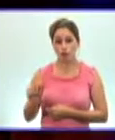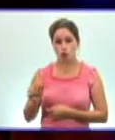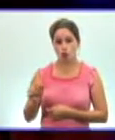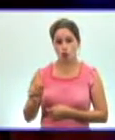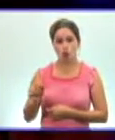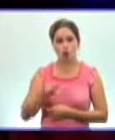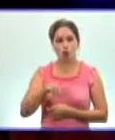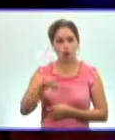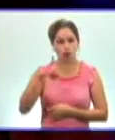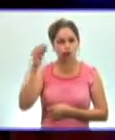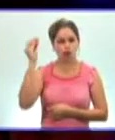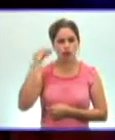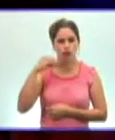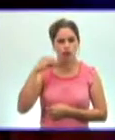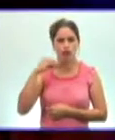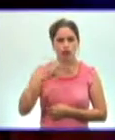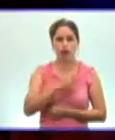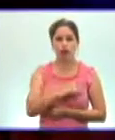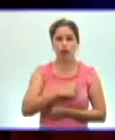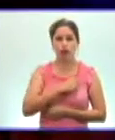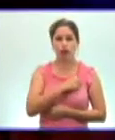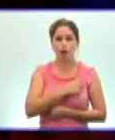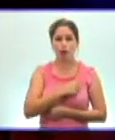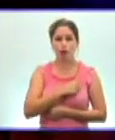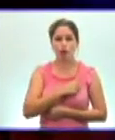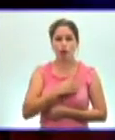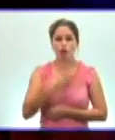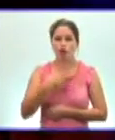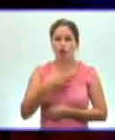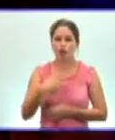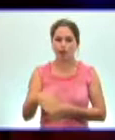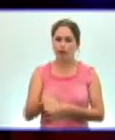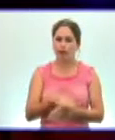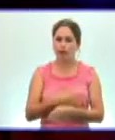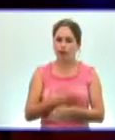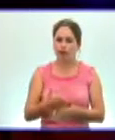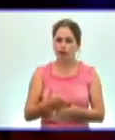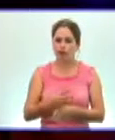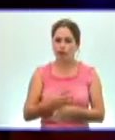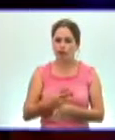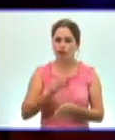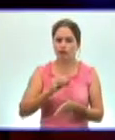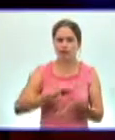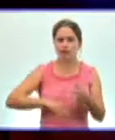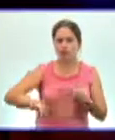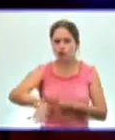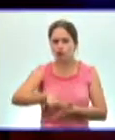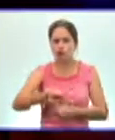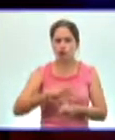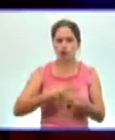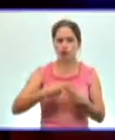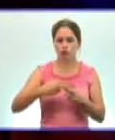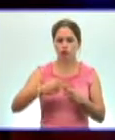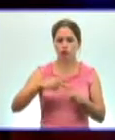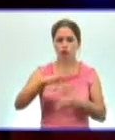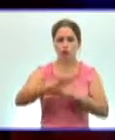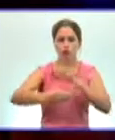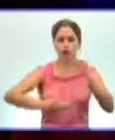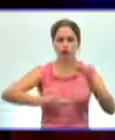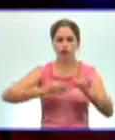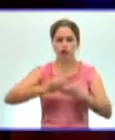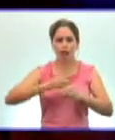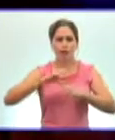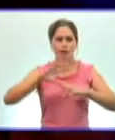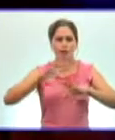amor tiene diferentes matices en diferentes momentos históricos porque cambian los contextos, cambian las maneras de pensar y por lo